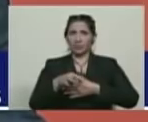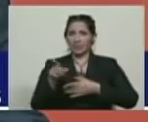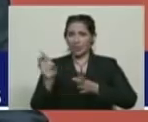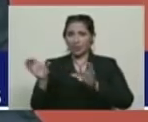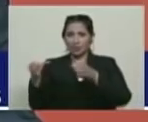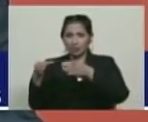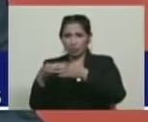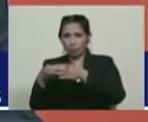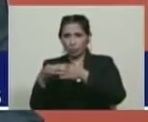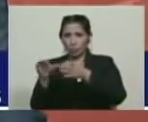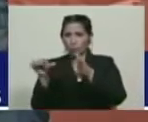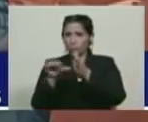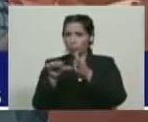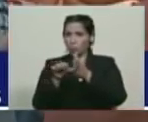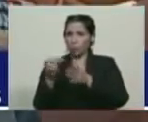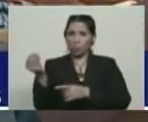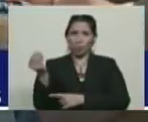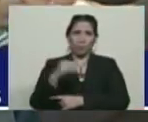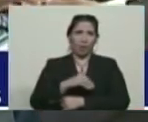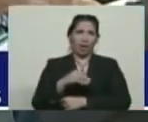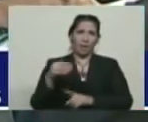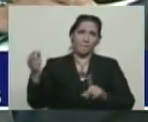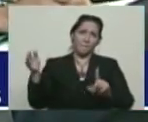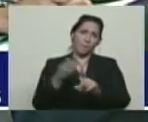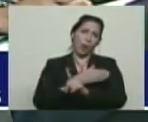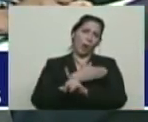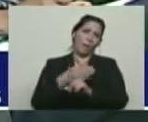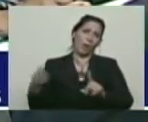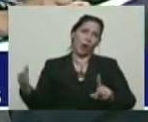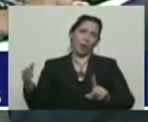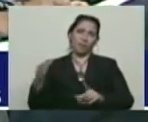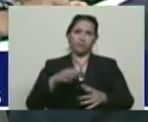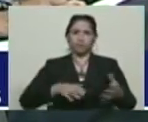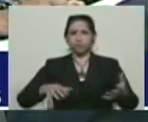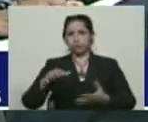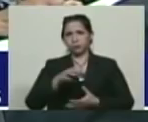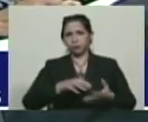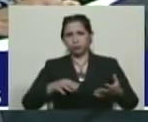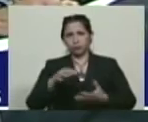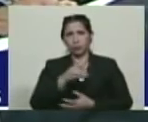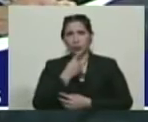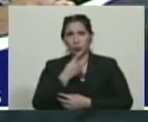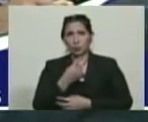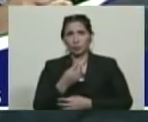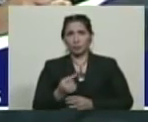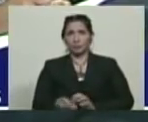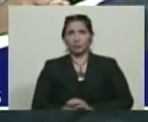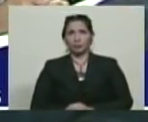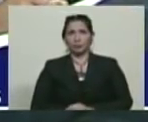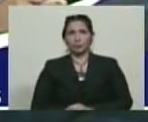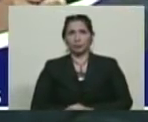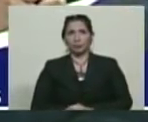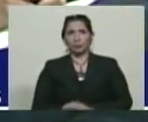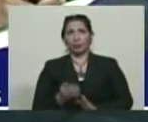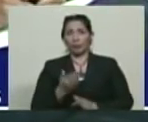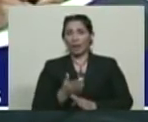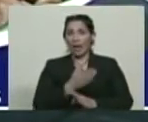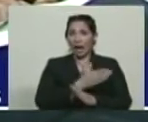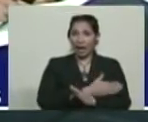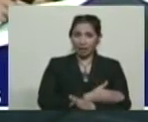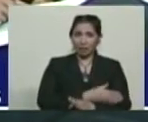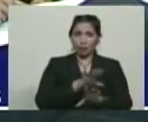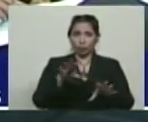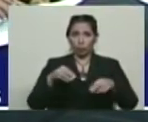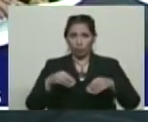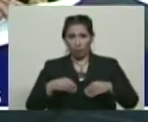donde más se ha perturbado e insisto mucho antes de haber tomado esta